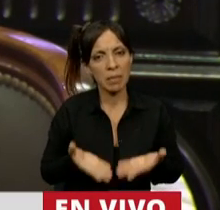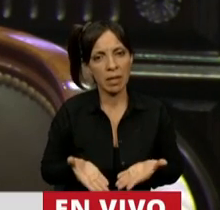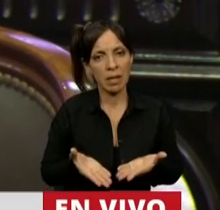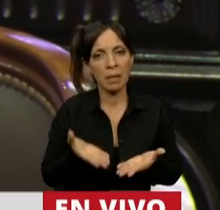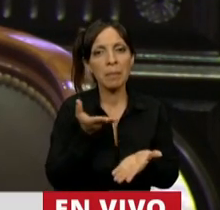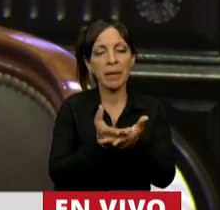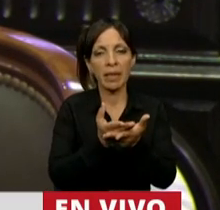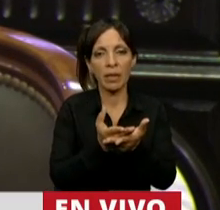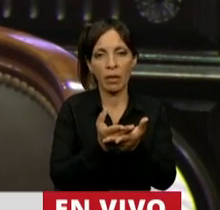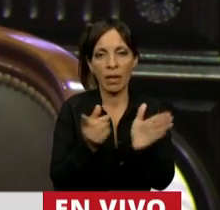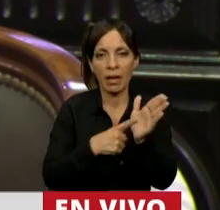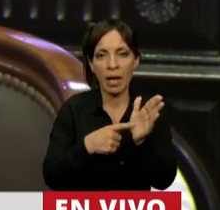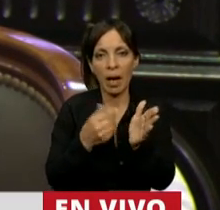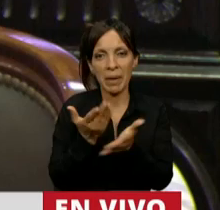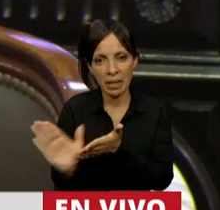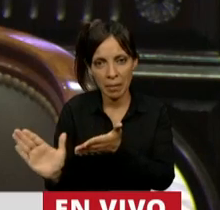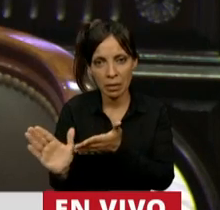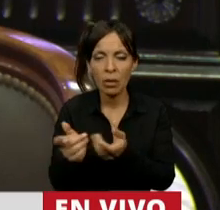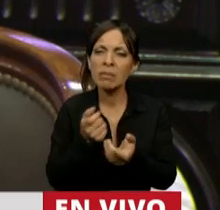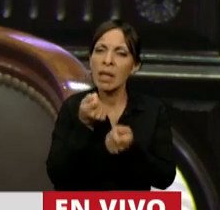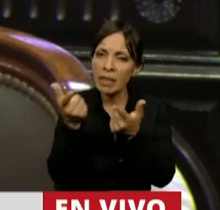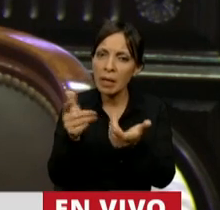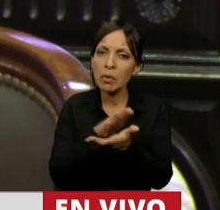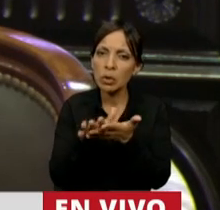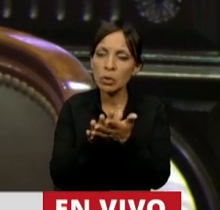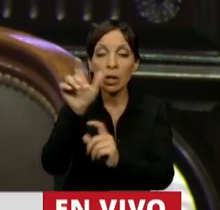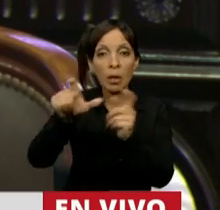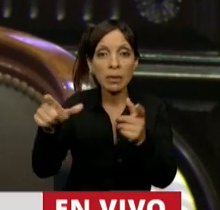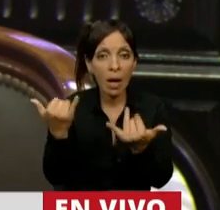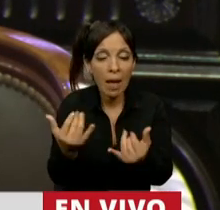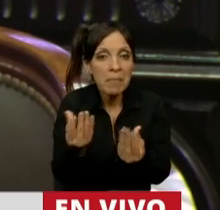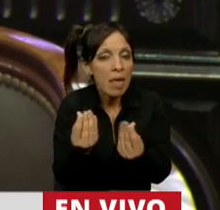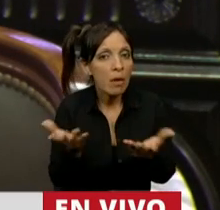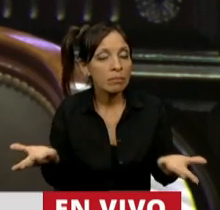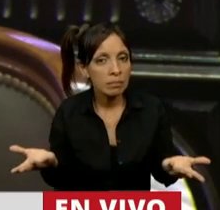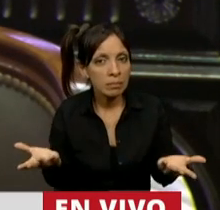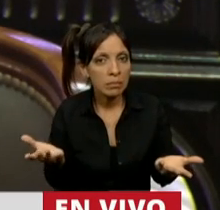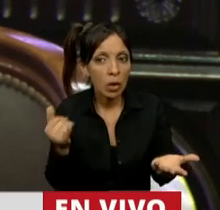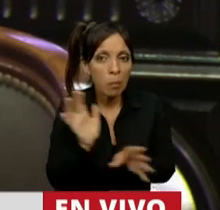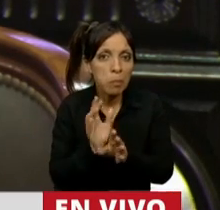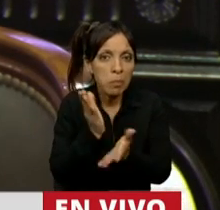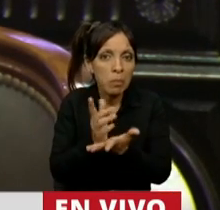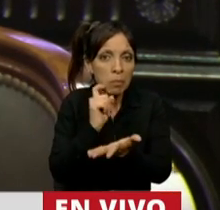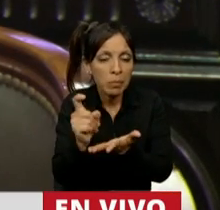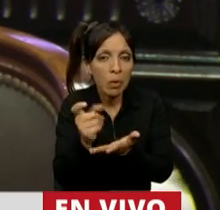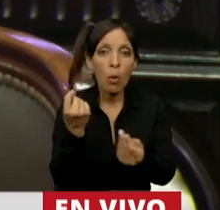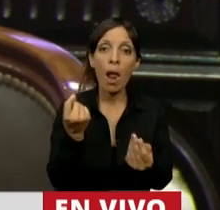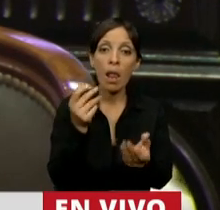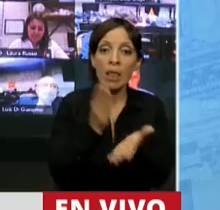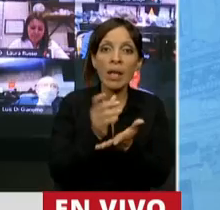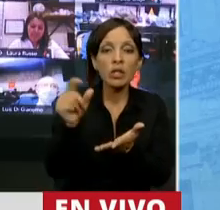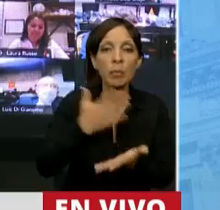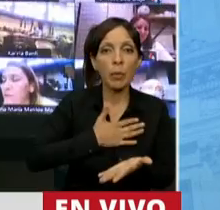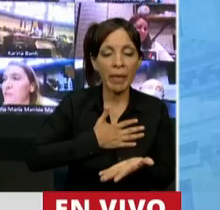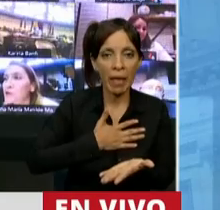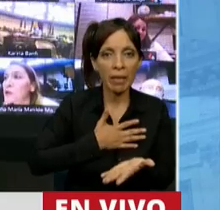apartamento y démosles una respuesta a esos vecinos que tienen miedo y que tienen vulnerados sus derechos, el de propiedad, pero sobre